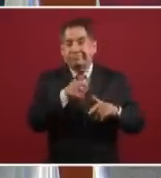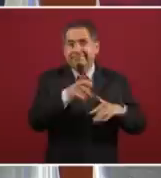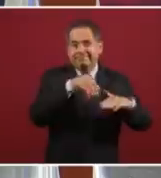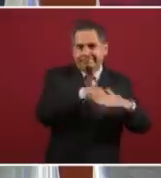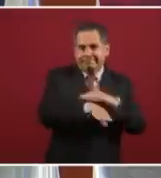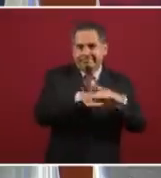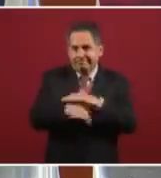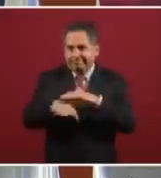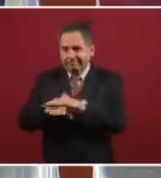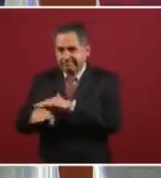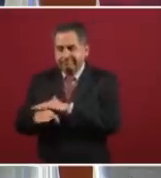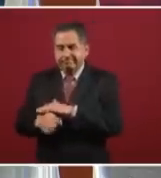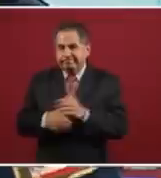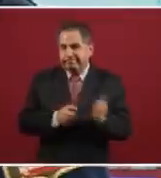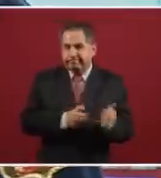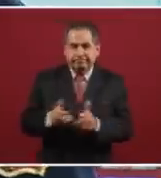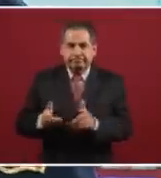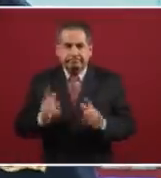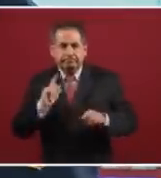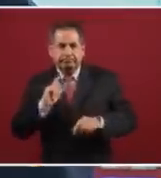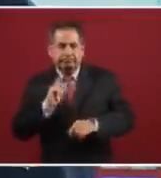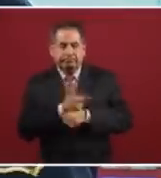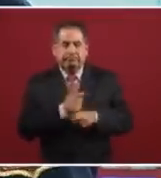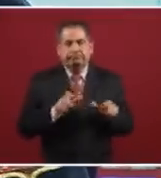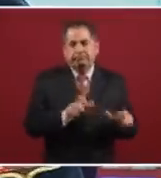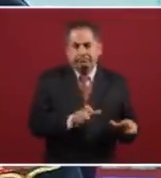esos puntos es donde también se concentra la